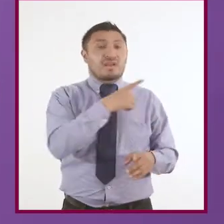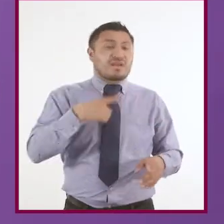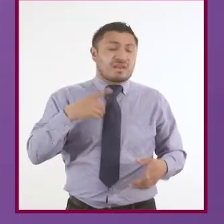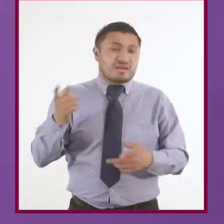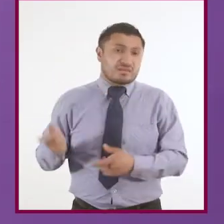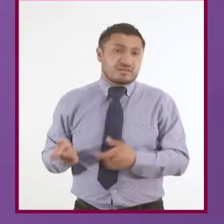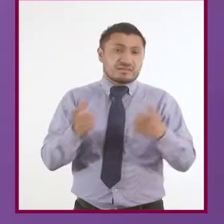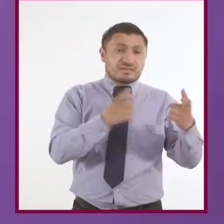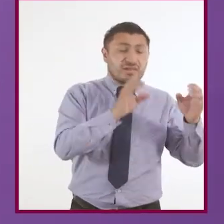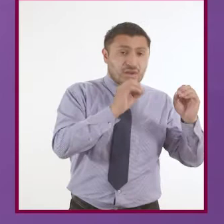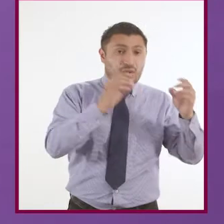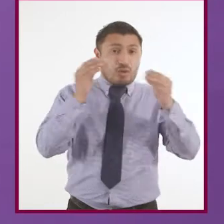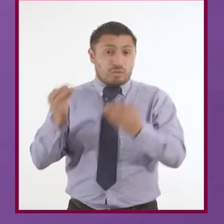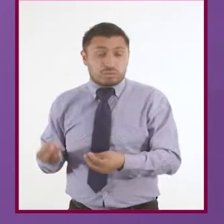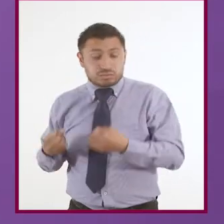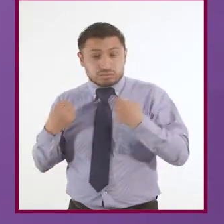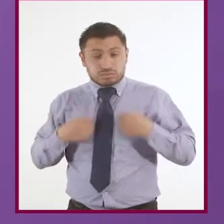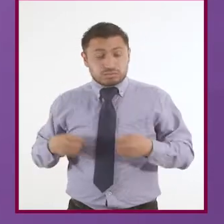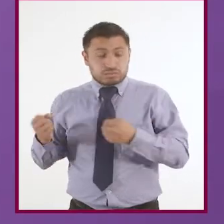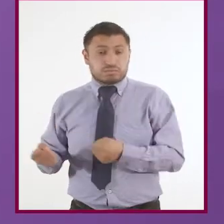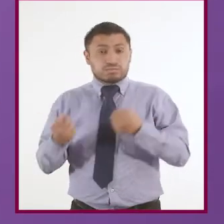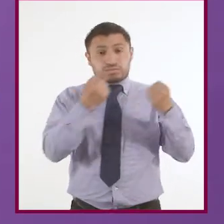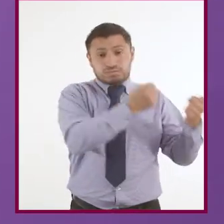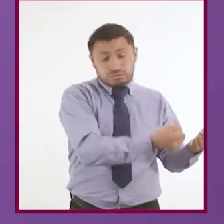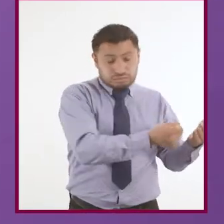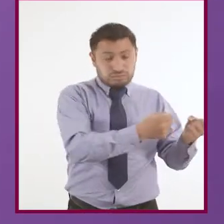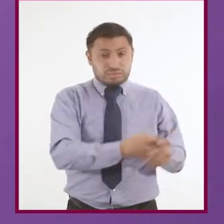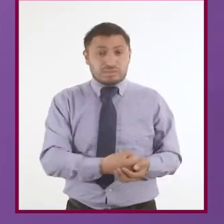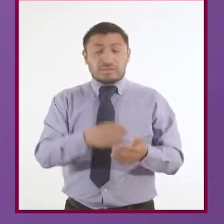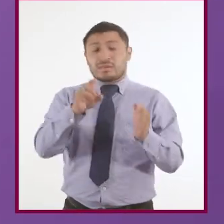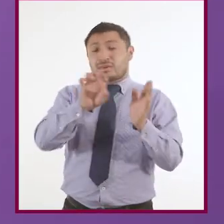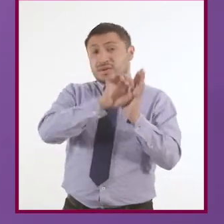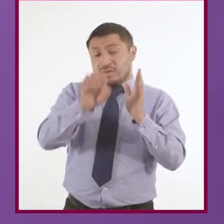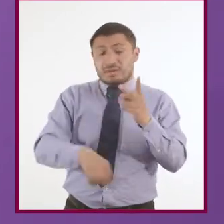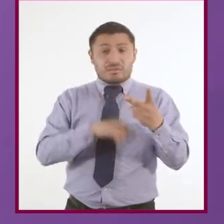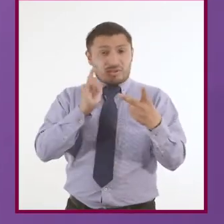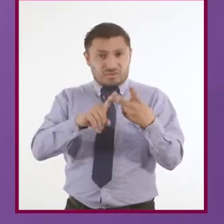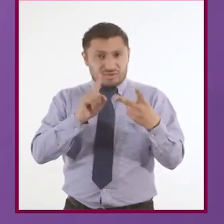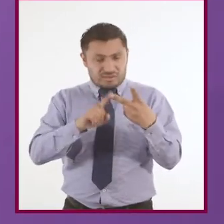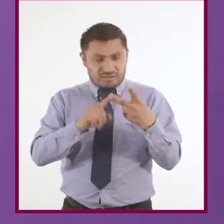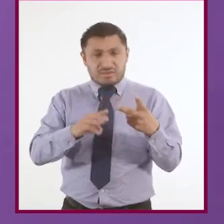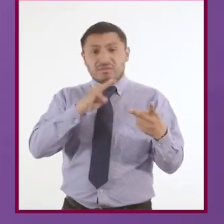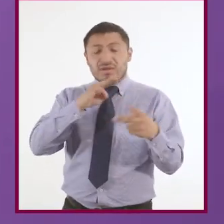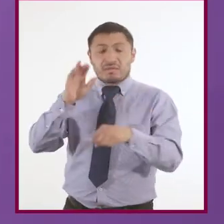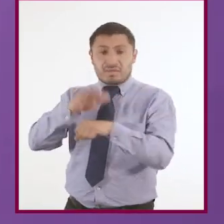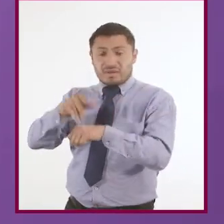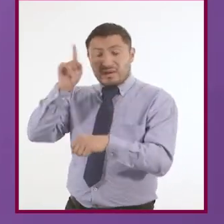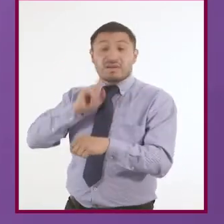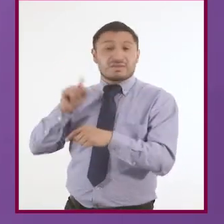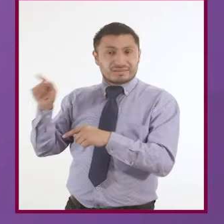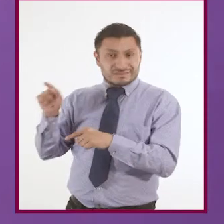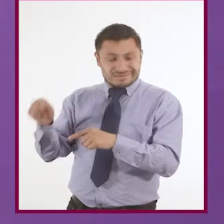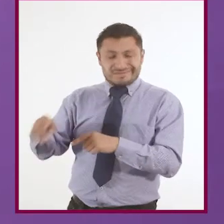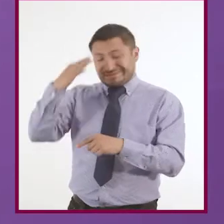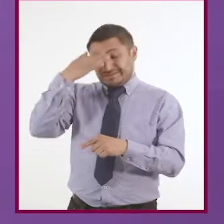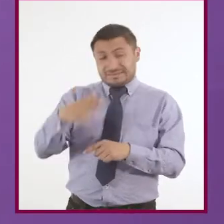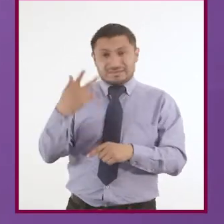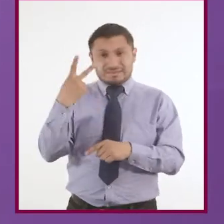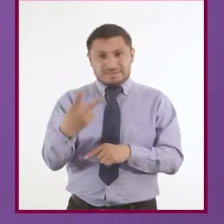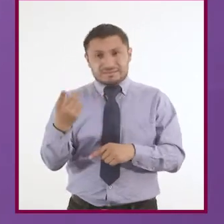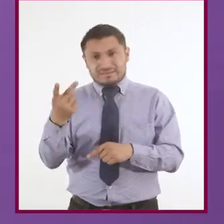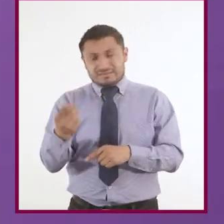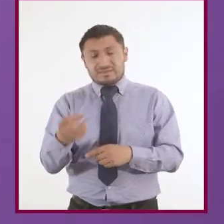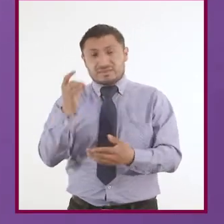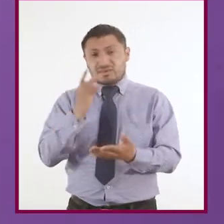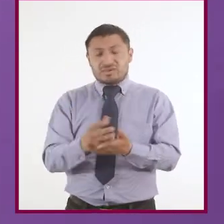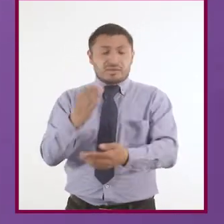el suéter o tendrá que pagarlo de su bolsa. O si en el segundo ejemplo hablo de la mamá de mi amiga y como ella sabe que los 2 perros son